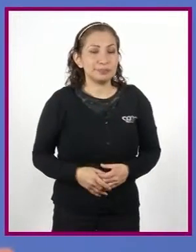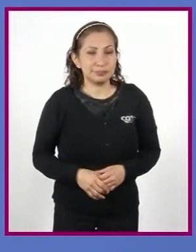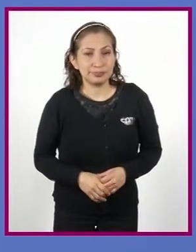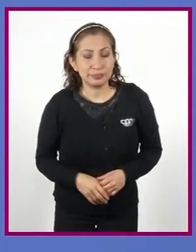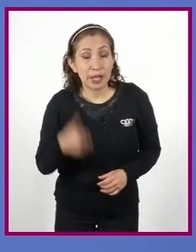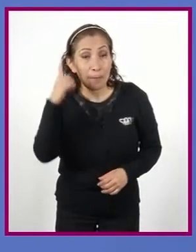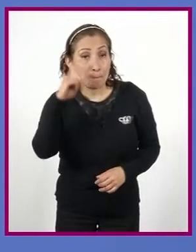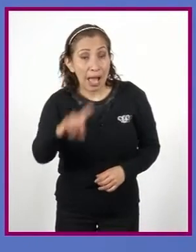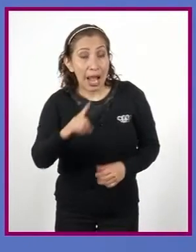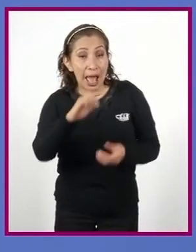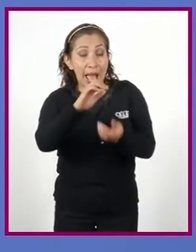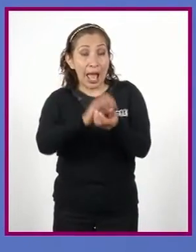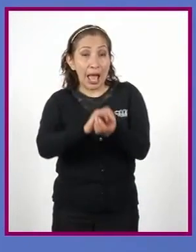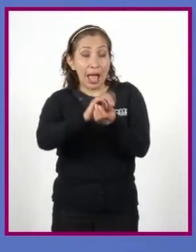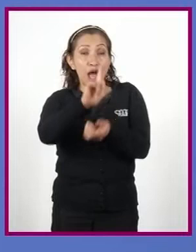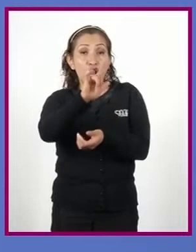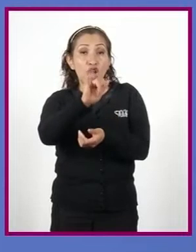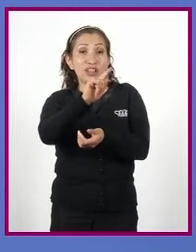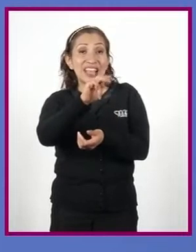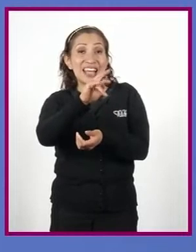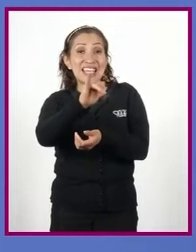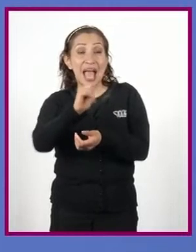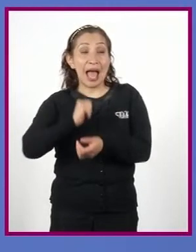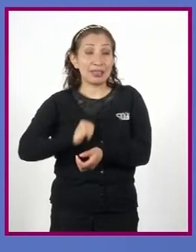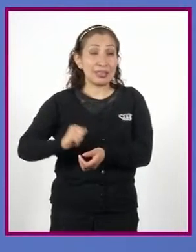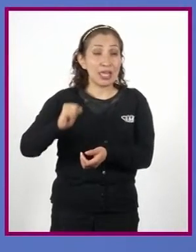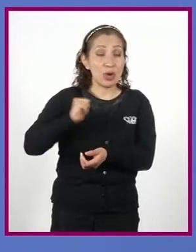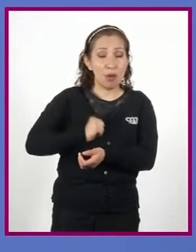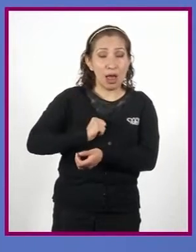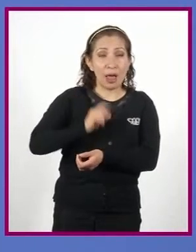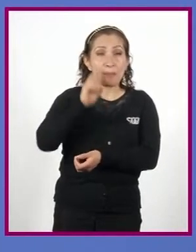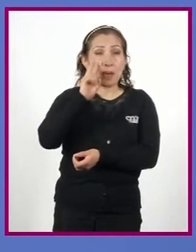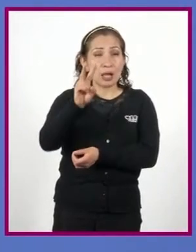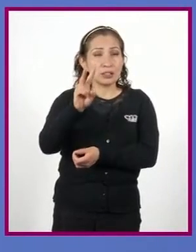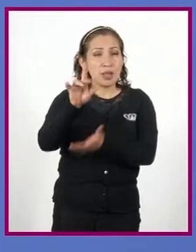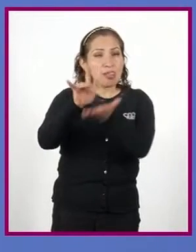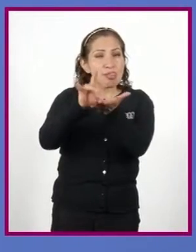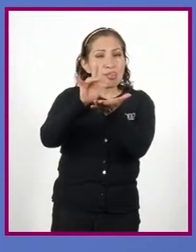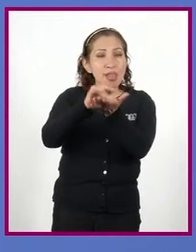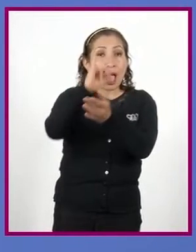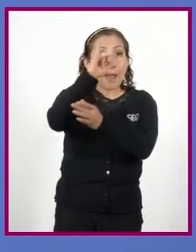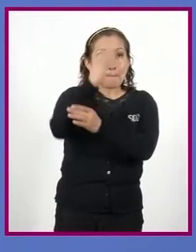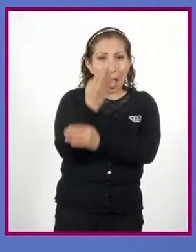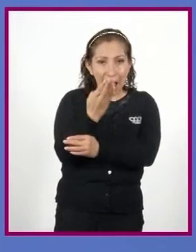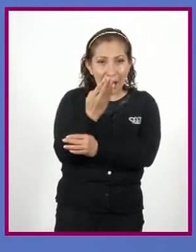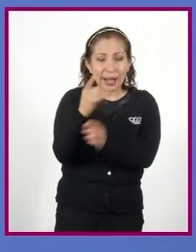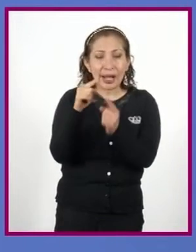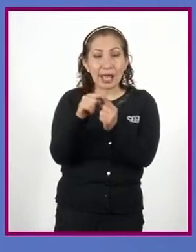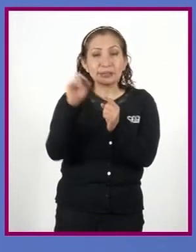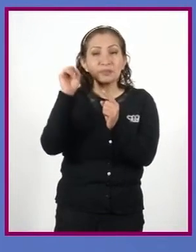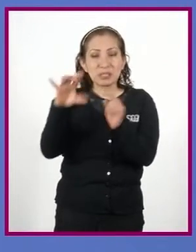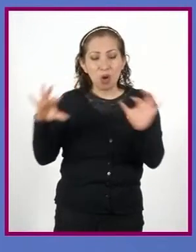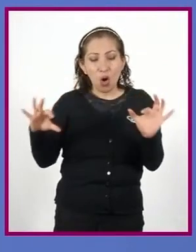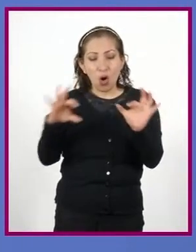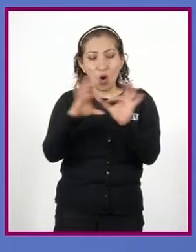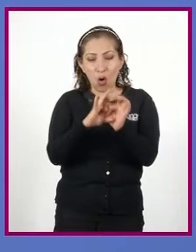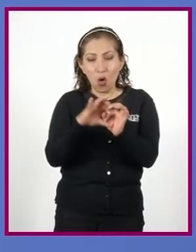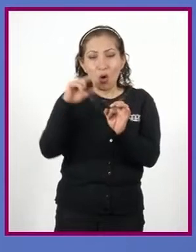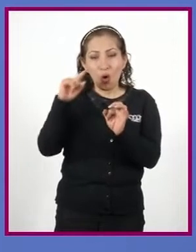Para hacer una lotería del México antiguo, vamos a considerar imágenes que